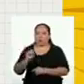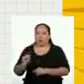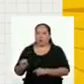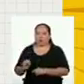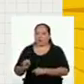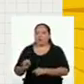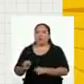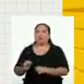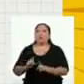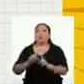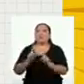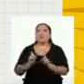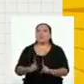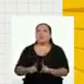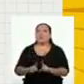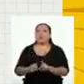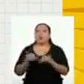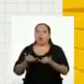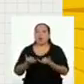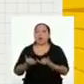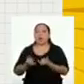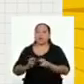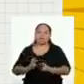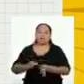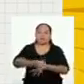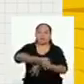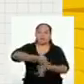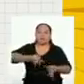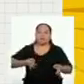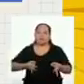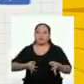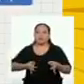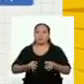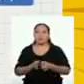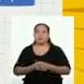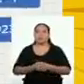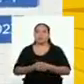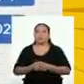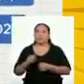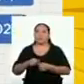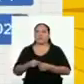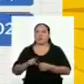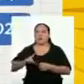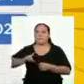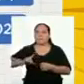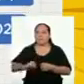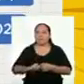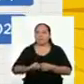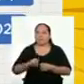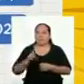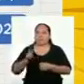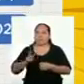nos piden hallar. Ahora reemplazamos. Eso sale 1023.